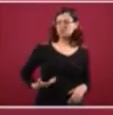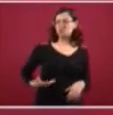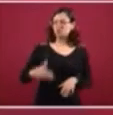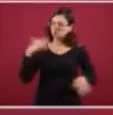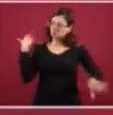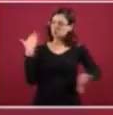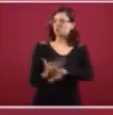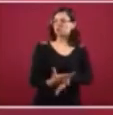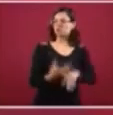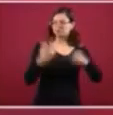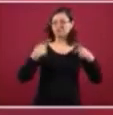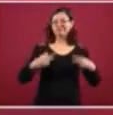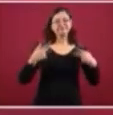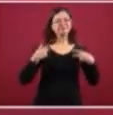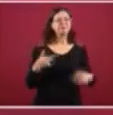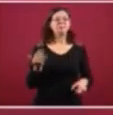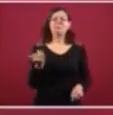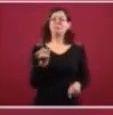ninguna posibilidad